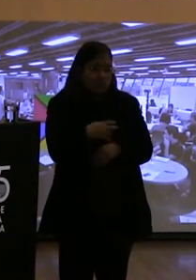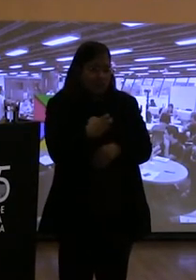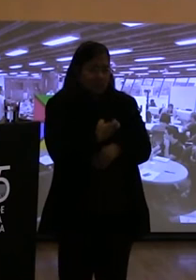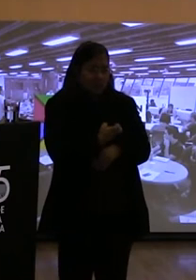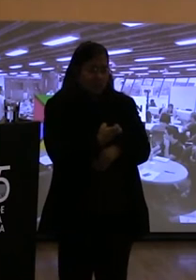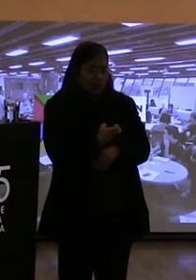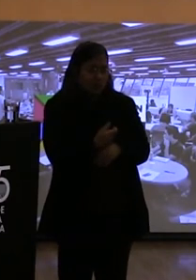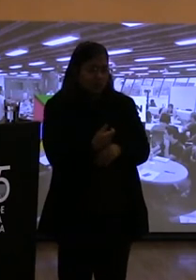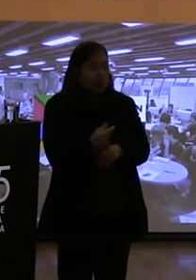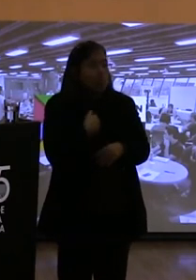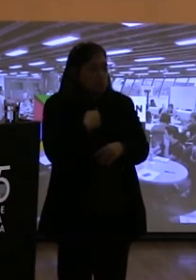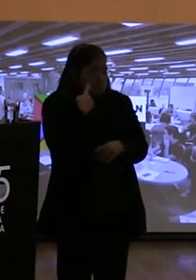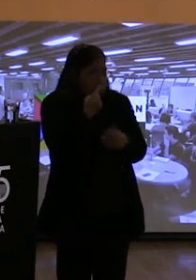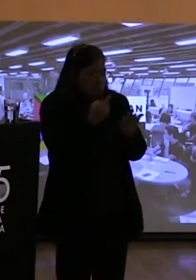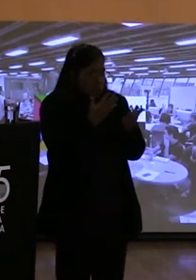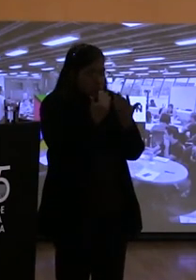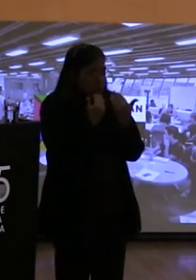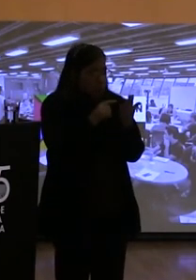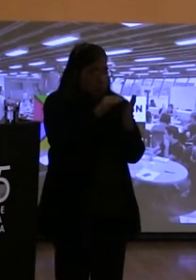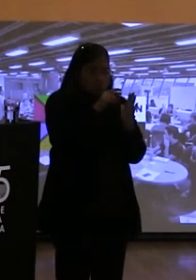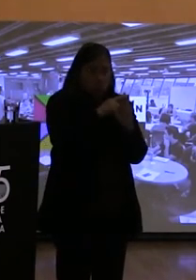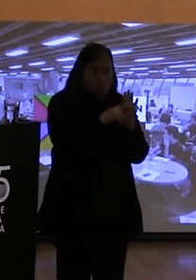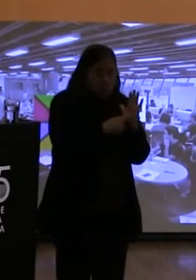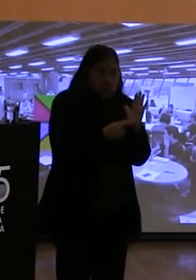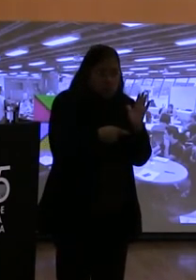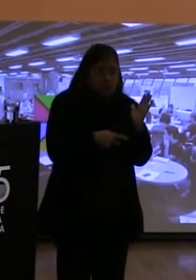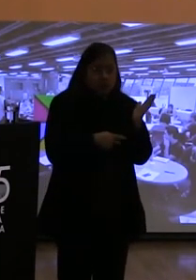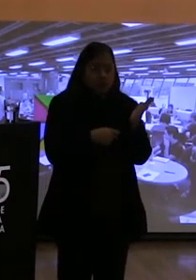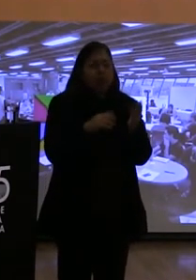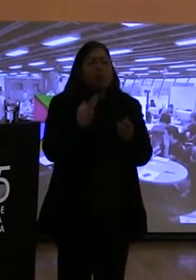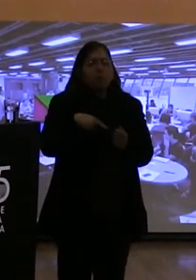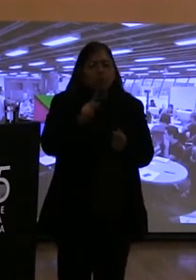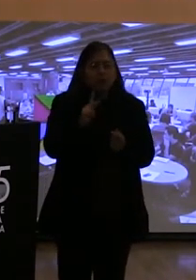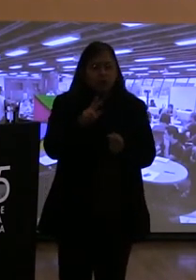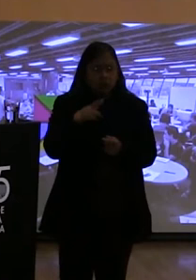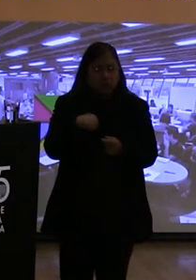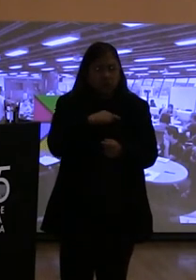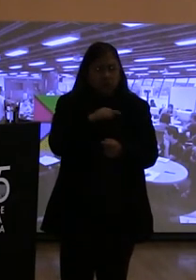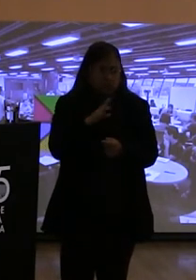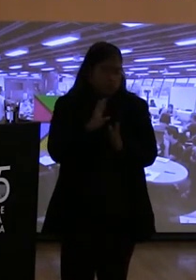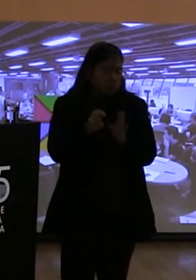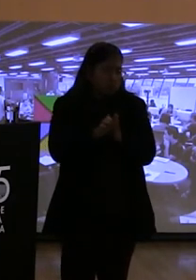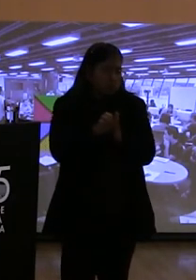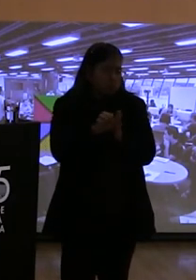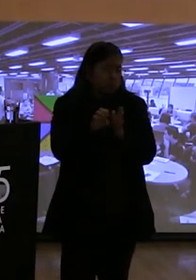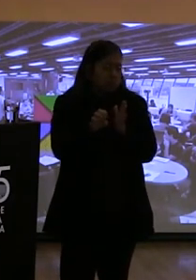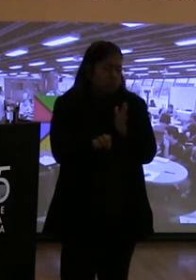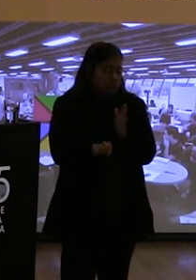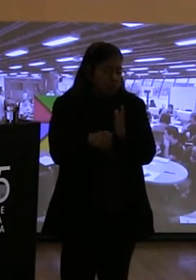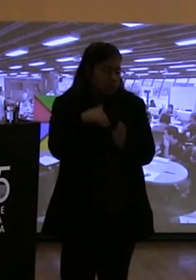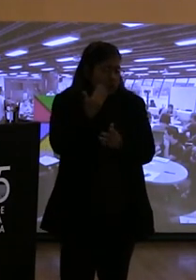y bueno ahí nos dimos cuenta que teníamos que de alguna forma si queríamos tener algún tipo de incidencia en ciertos temas